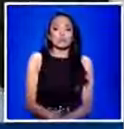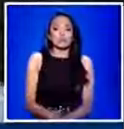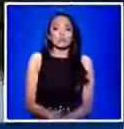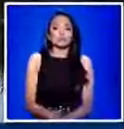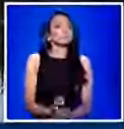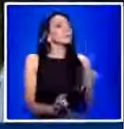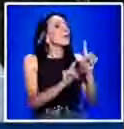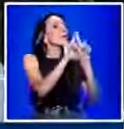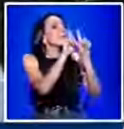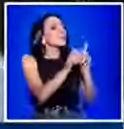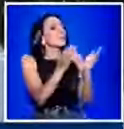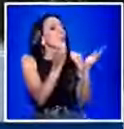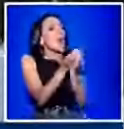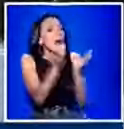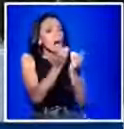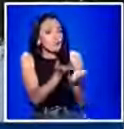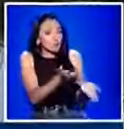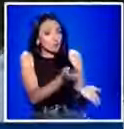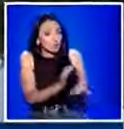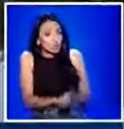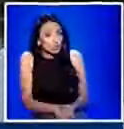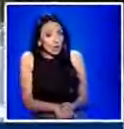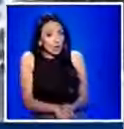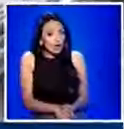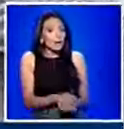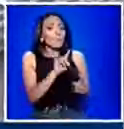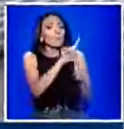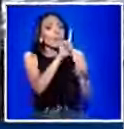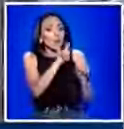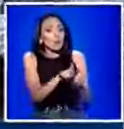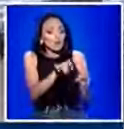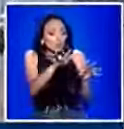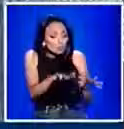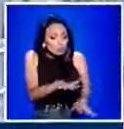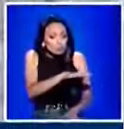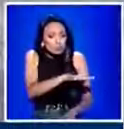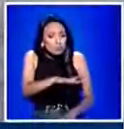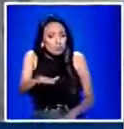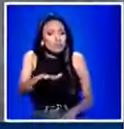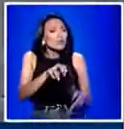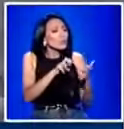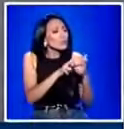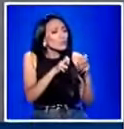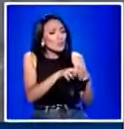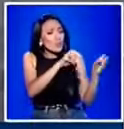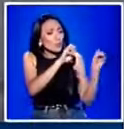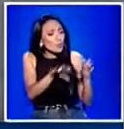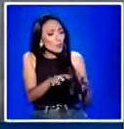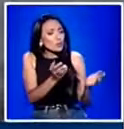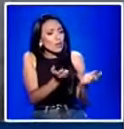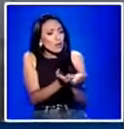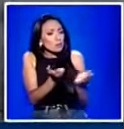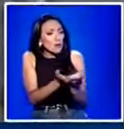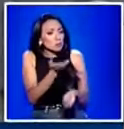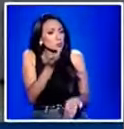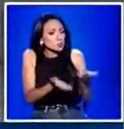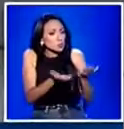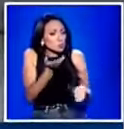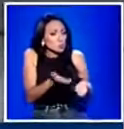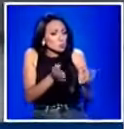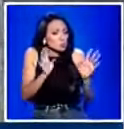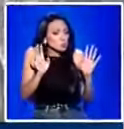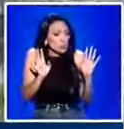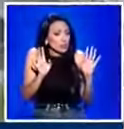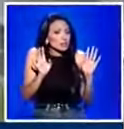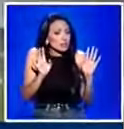la basura en ese sector? También vemos que en el césped había algunos desperdicios. Parece que la gente está utilizando ese